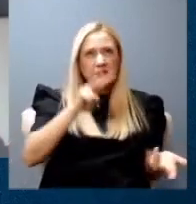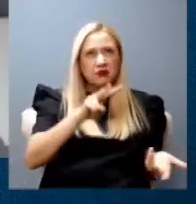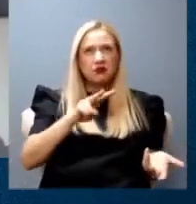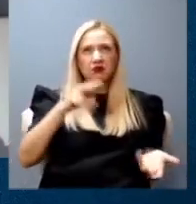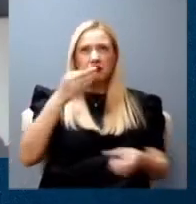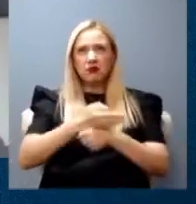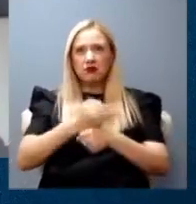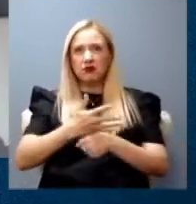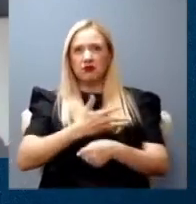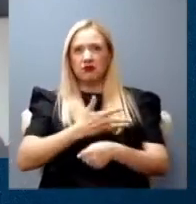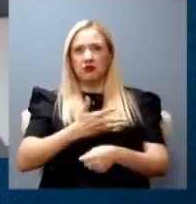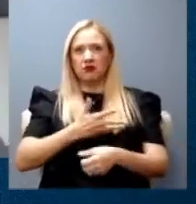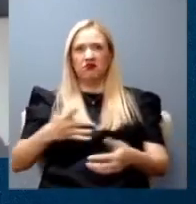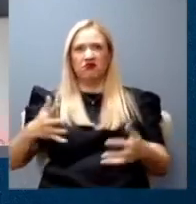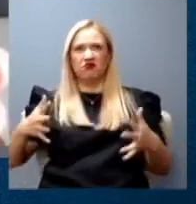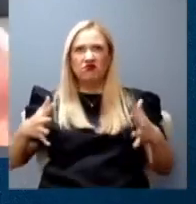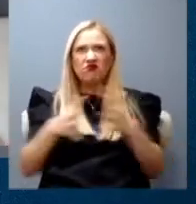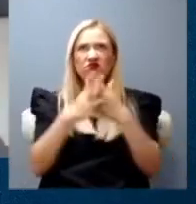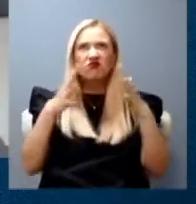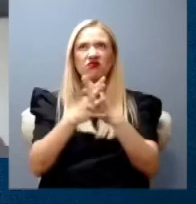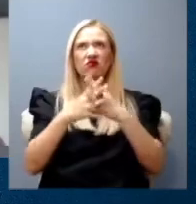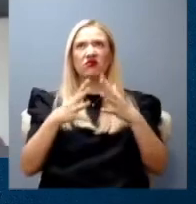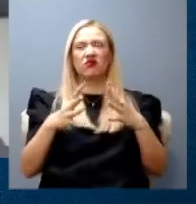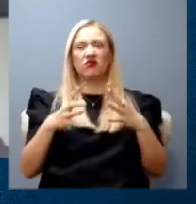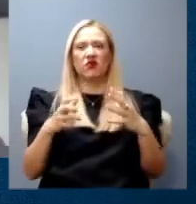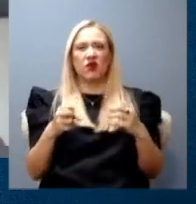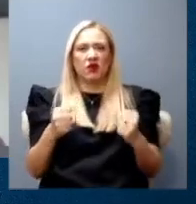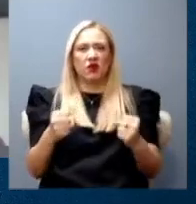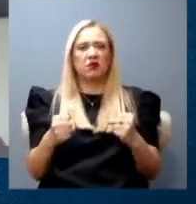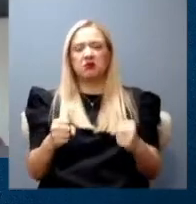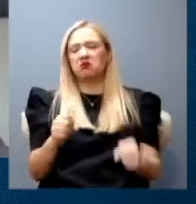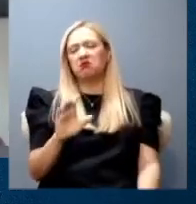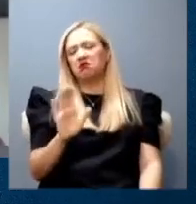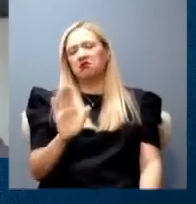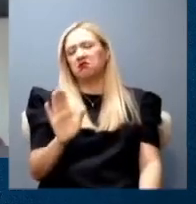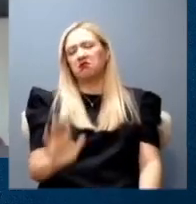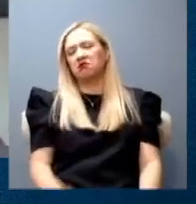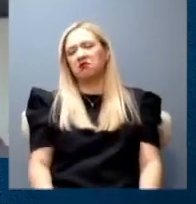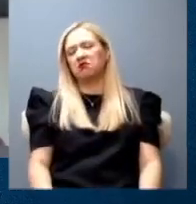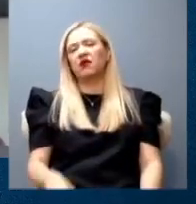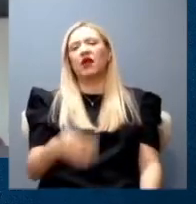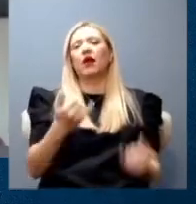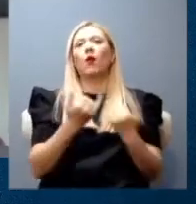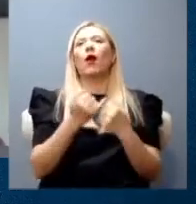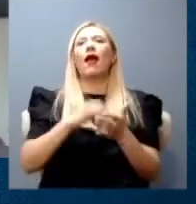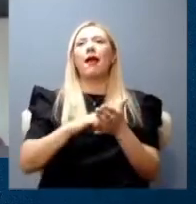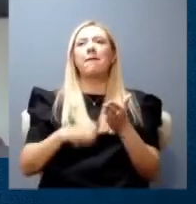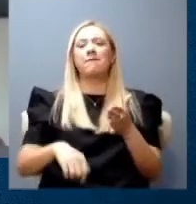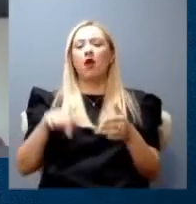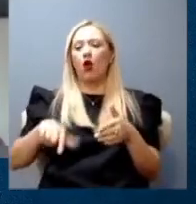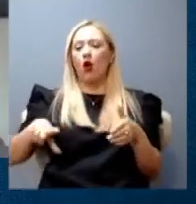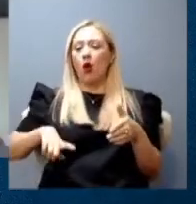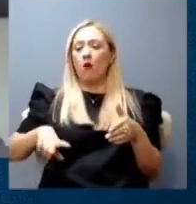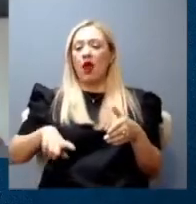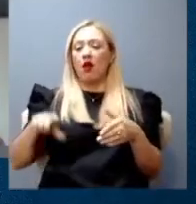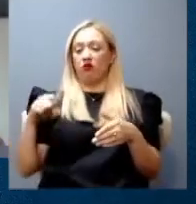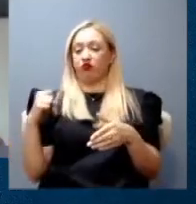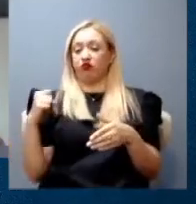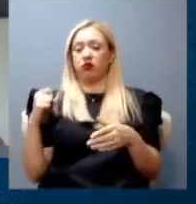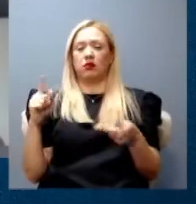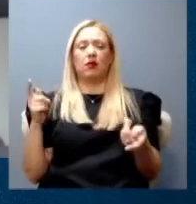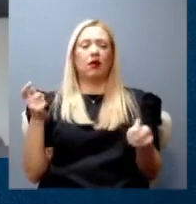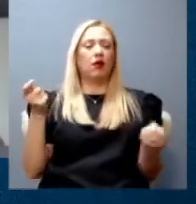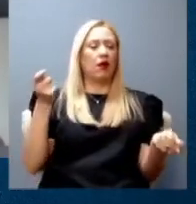transiciones de manera tan clara, es decir, que vamos a pasar de un estado A un estado B, o una situación A una situación B. Hoy